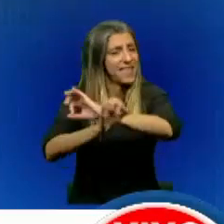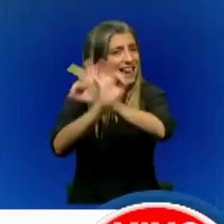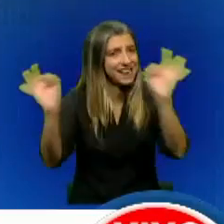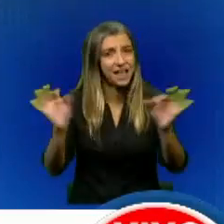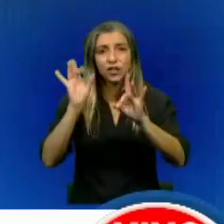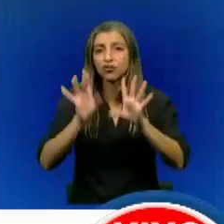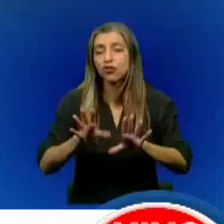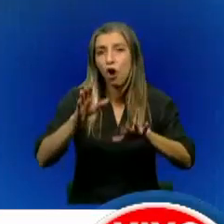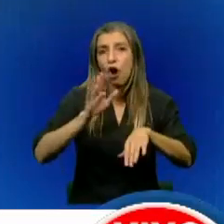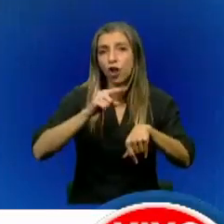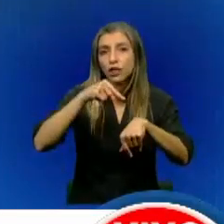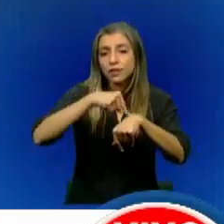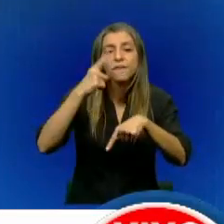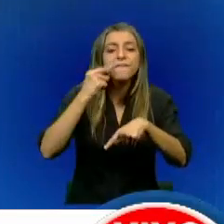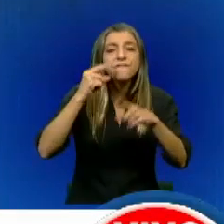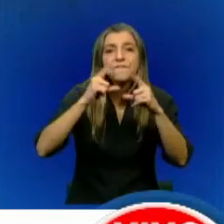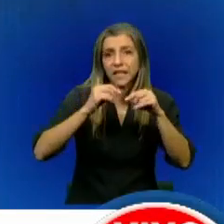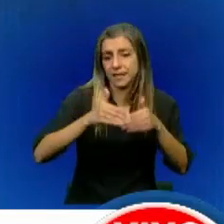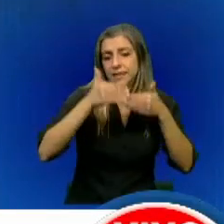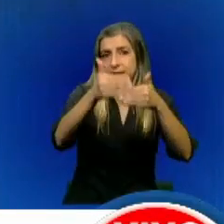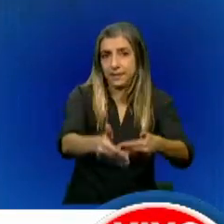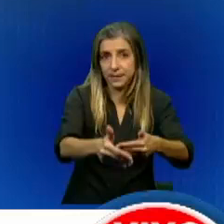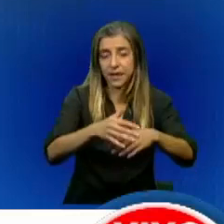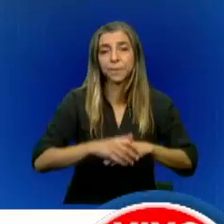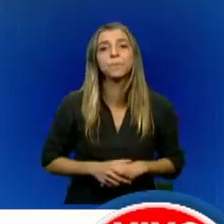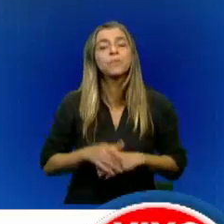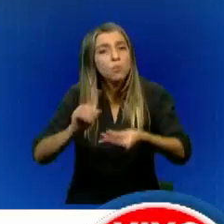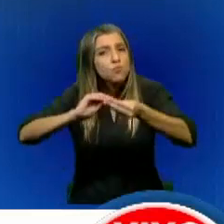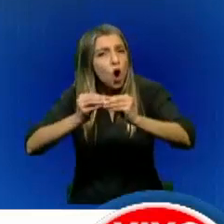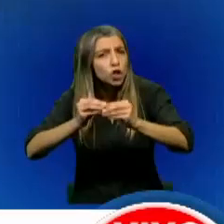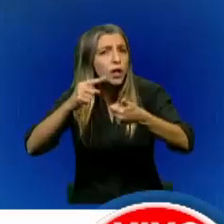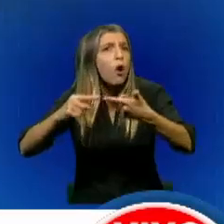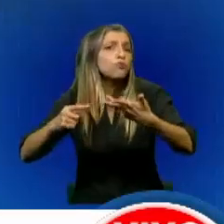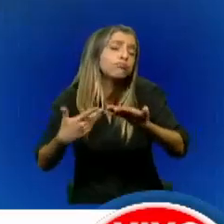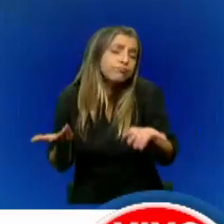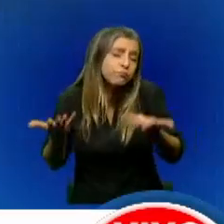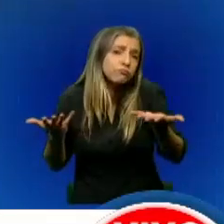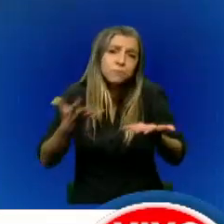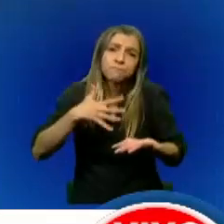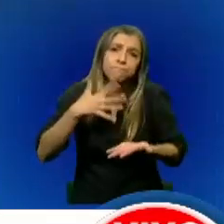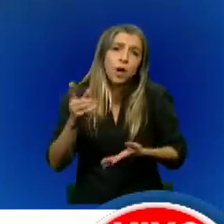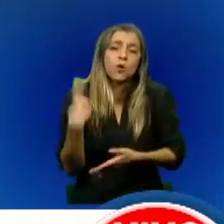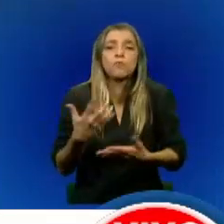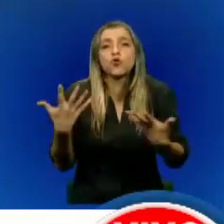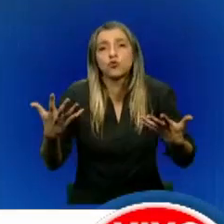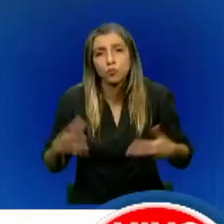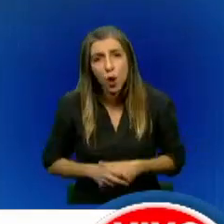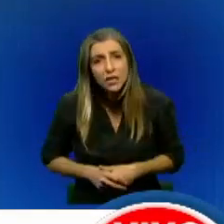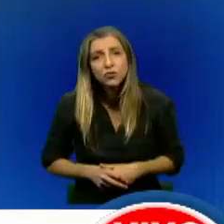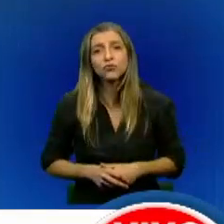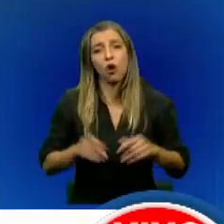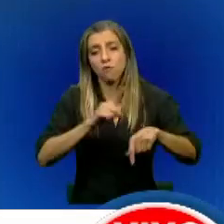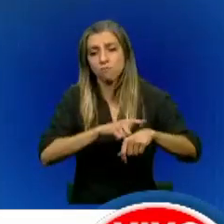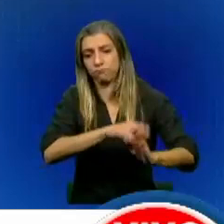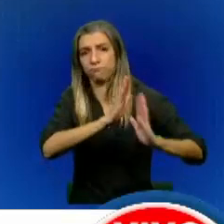eran razones muy atendibles. El oficialismo dijo: con un mes más vamos a estar fuera de la temporada